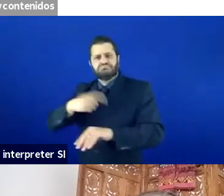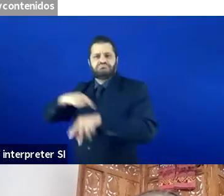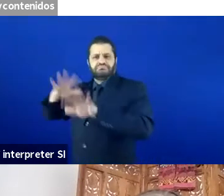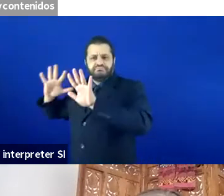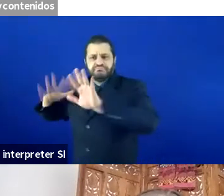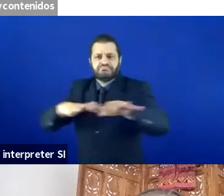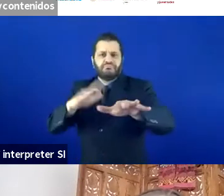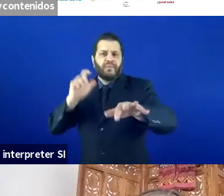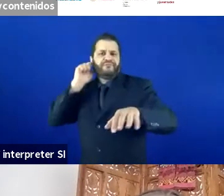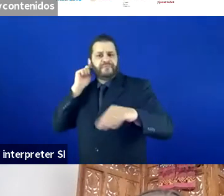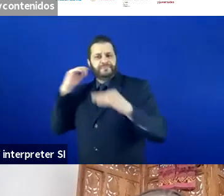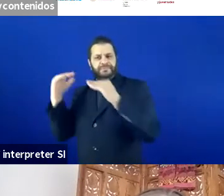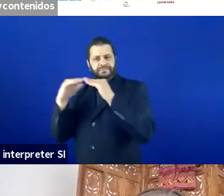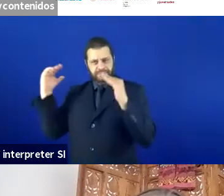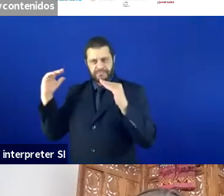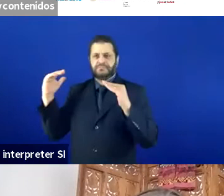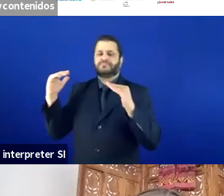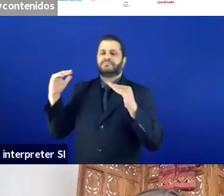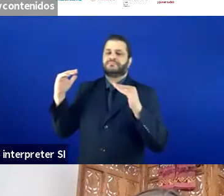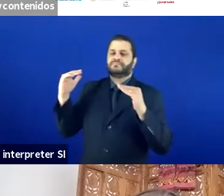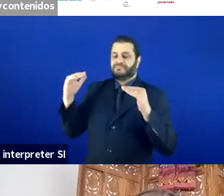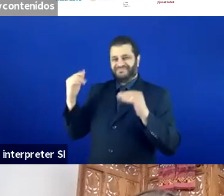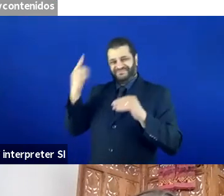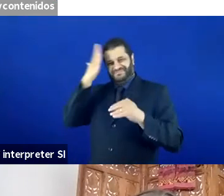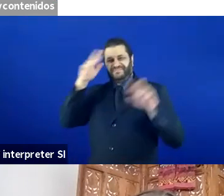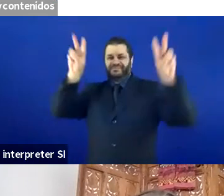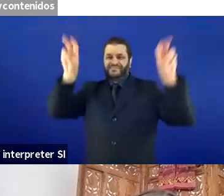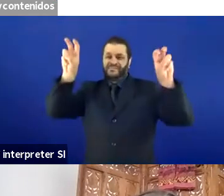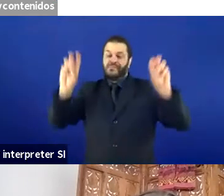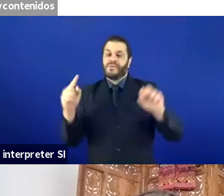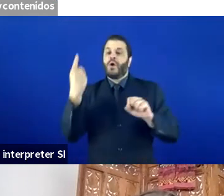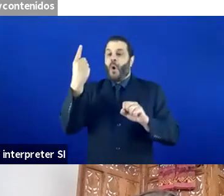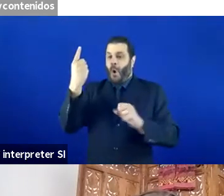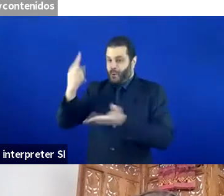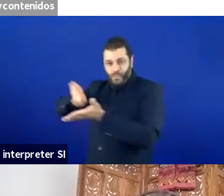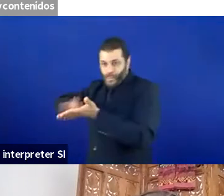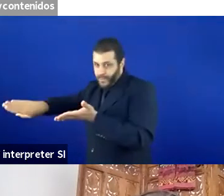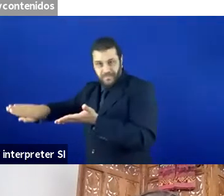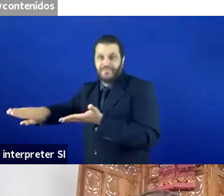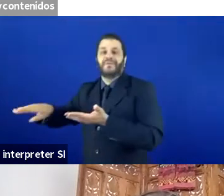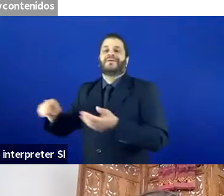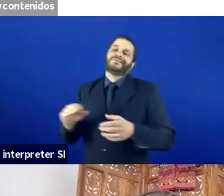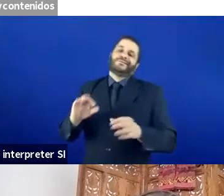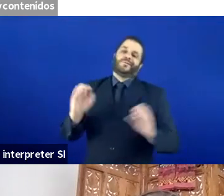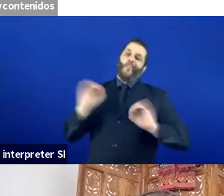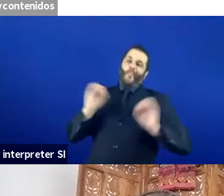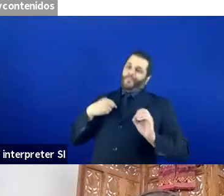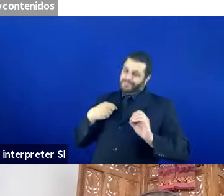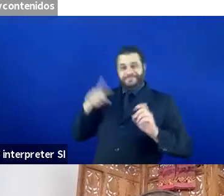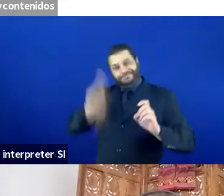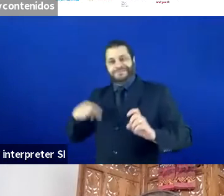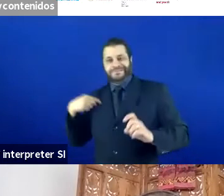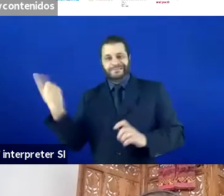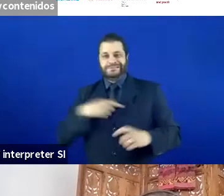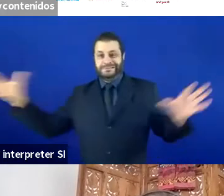hashtag Ni Una Menos o hashtag Total Shutdown y muchas otras, el poder de los movimientos feministas ha sido particularmente evidente en